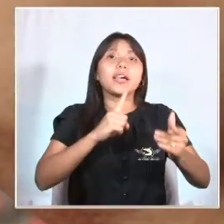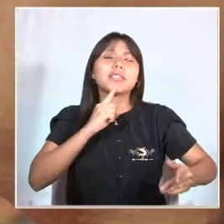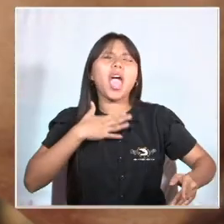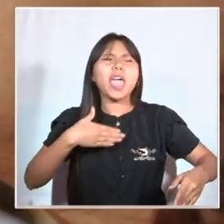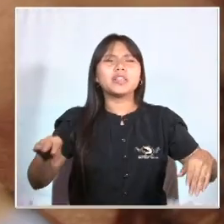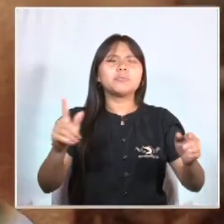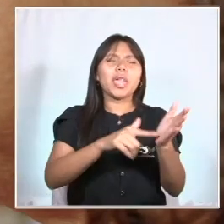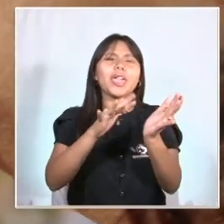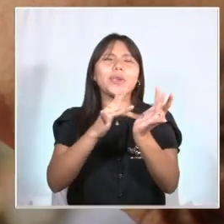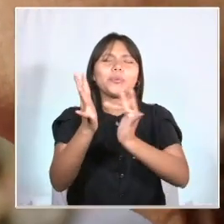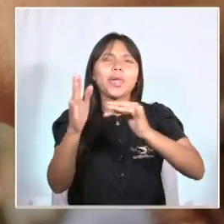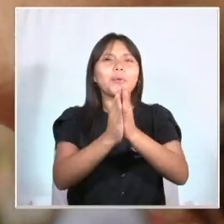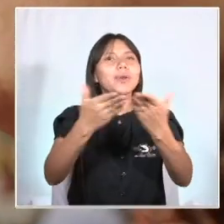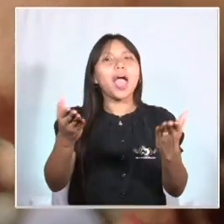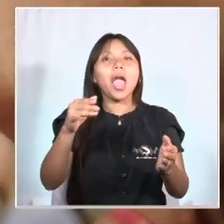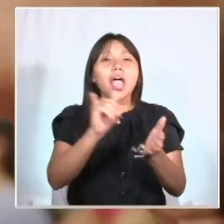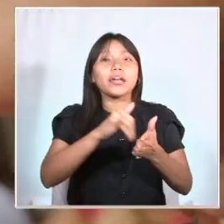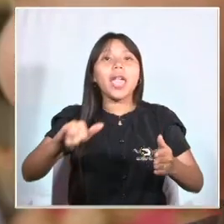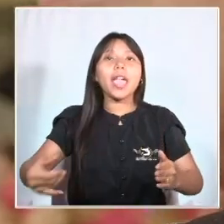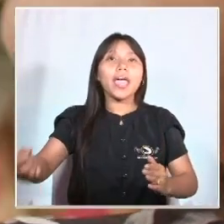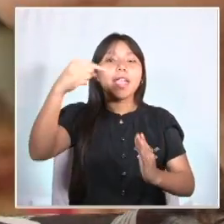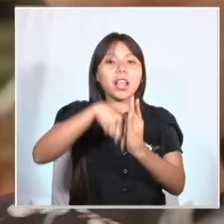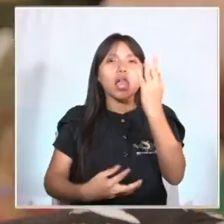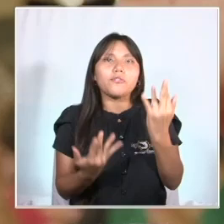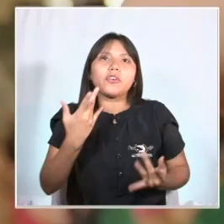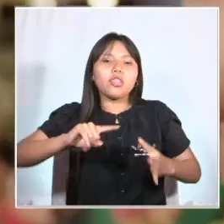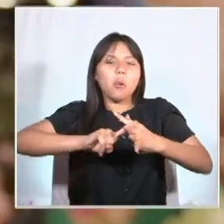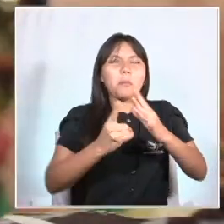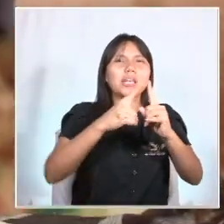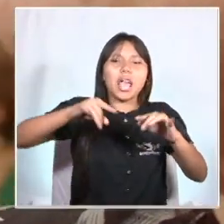Que el infierno empiece a temblar con tu declaración.